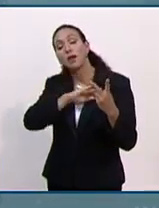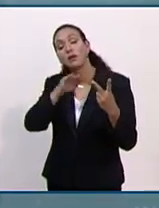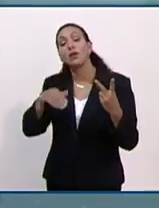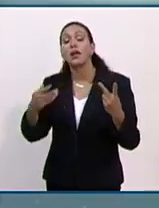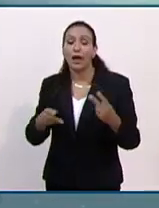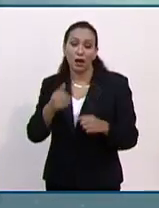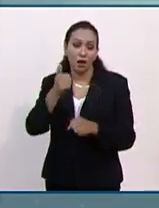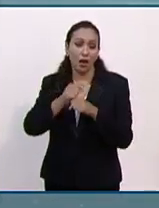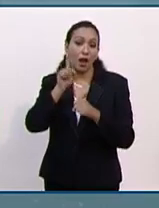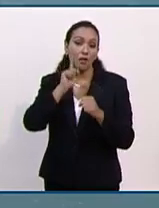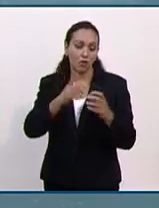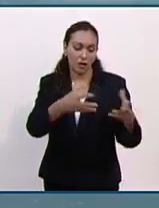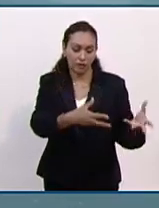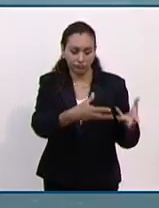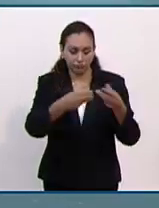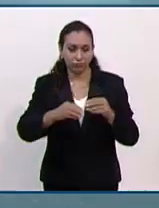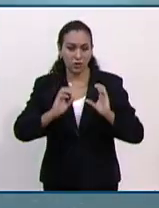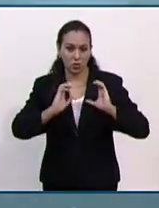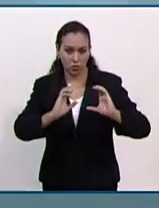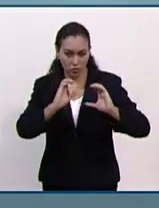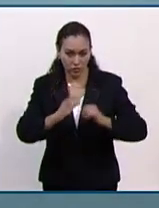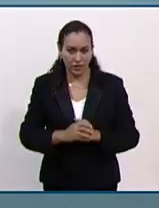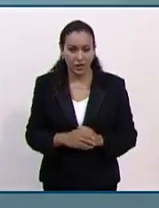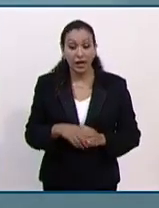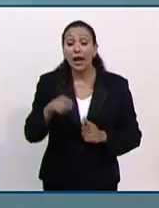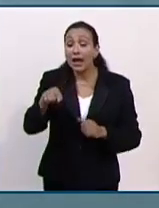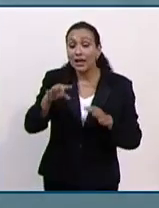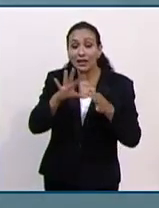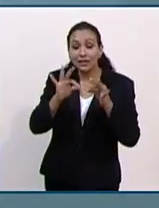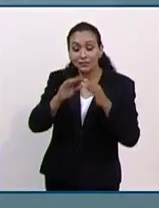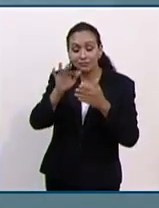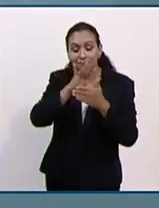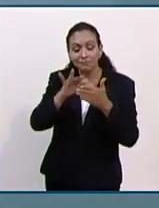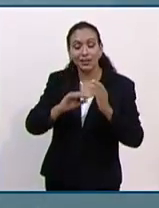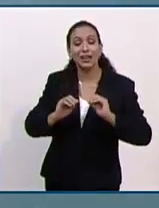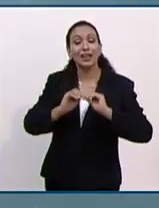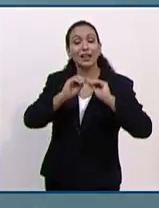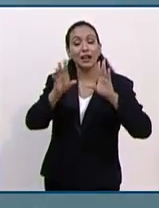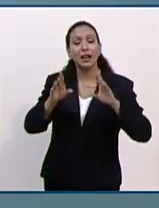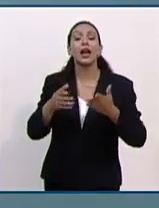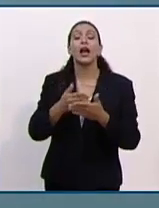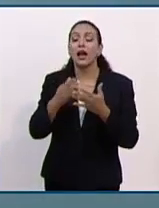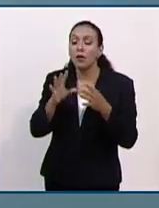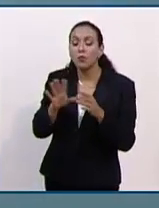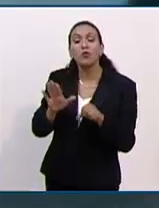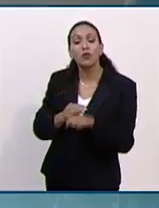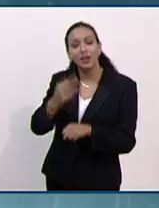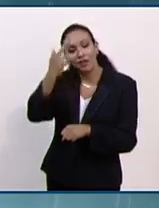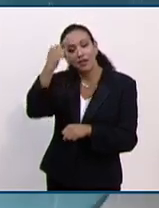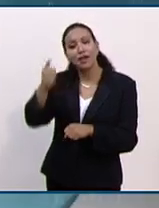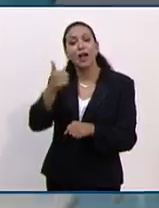abuela, en la que les explican de manera clara y sencilla por qué ella obtuvo su custodia.